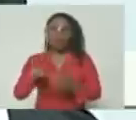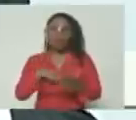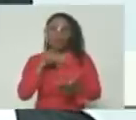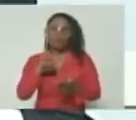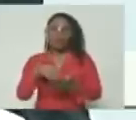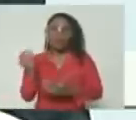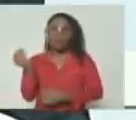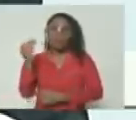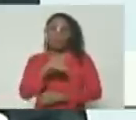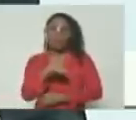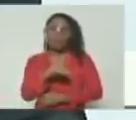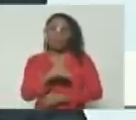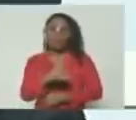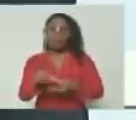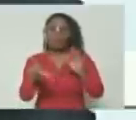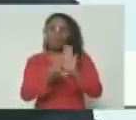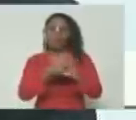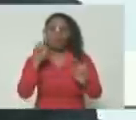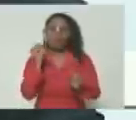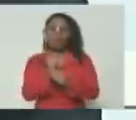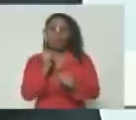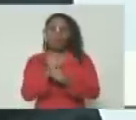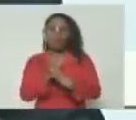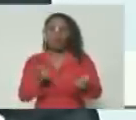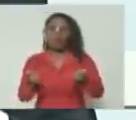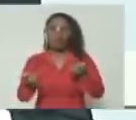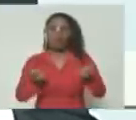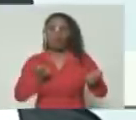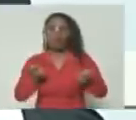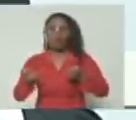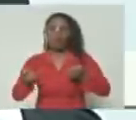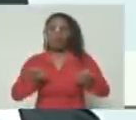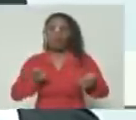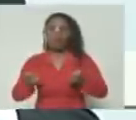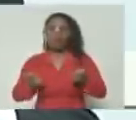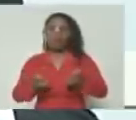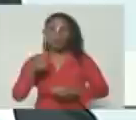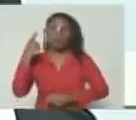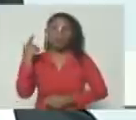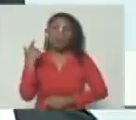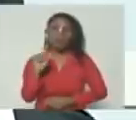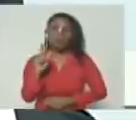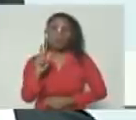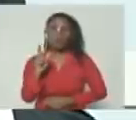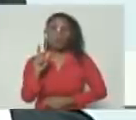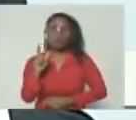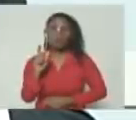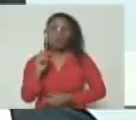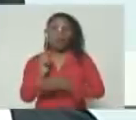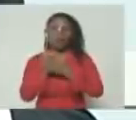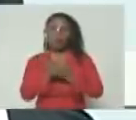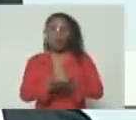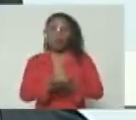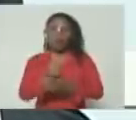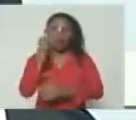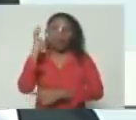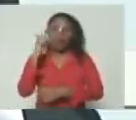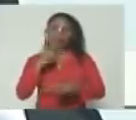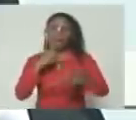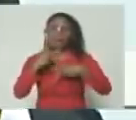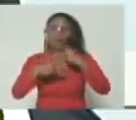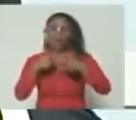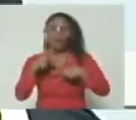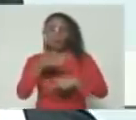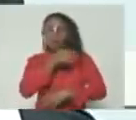además de legislar, controlar, bueno, es que tiene que servir como foro político por excelencia